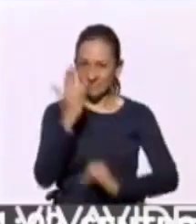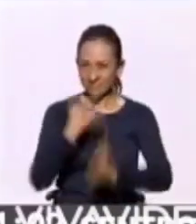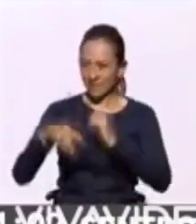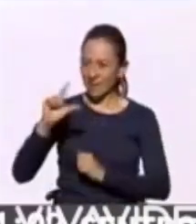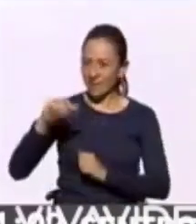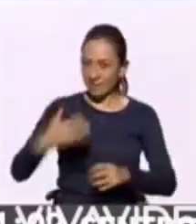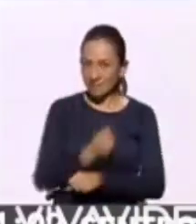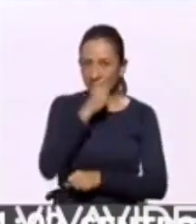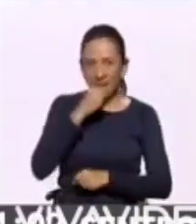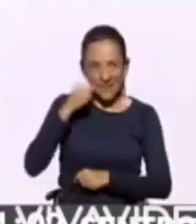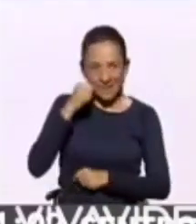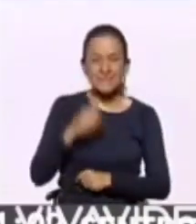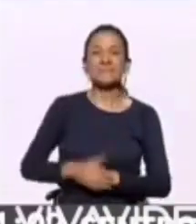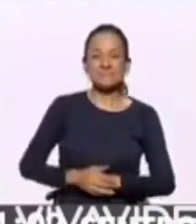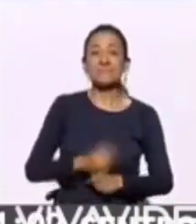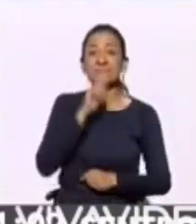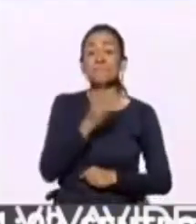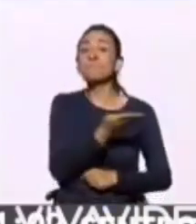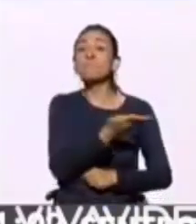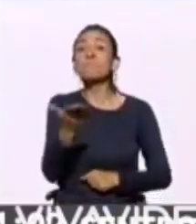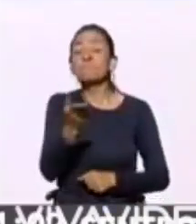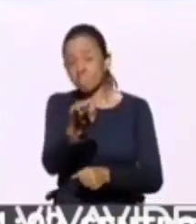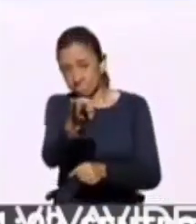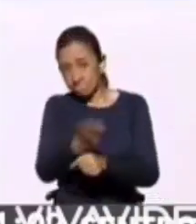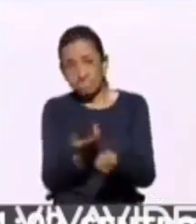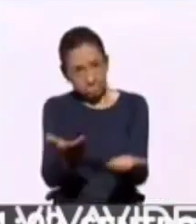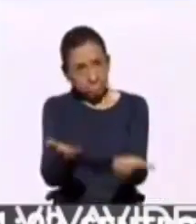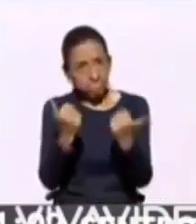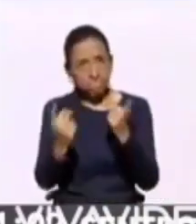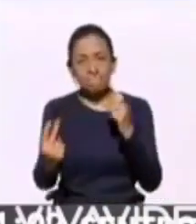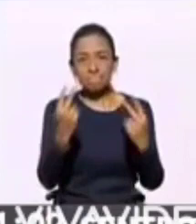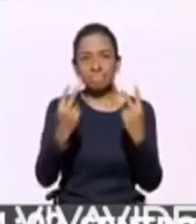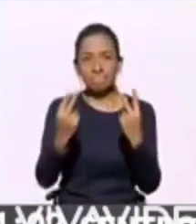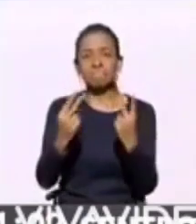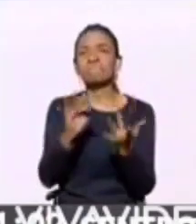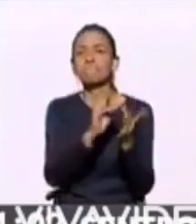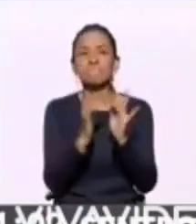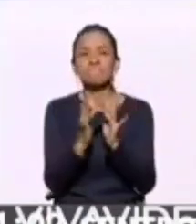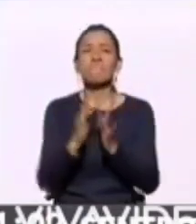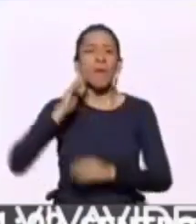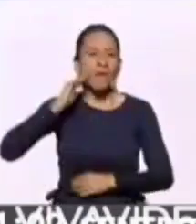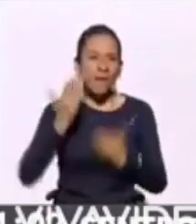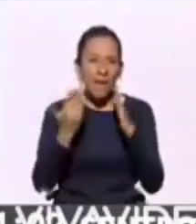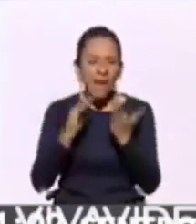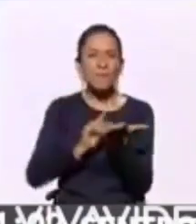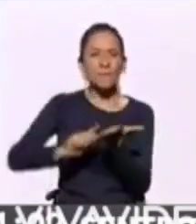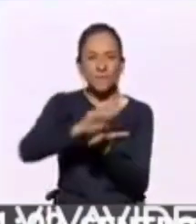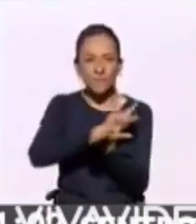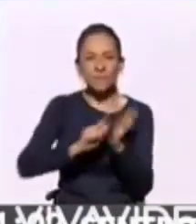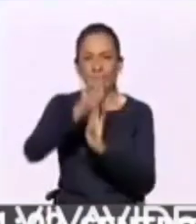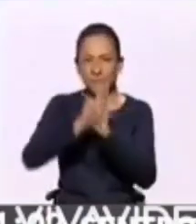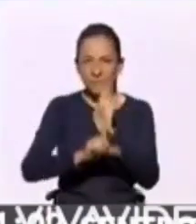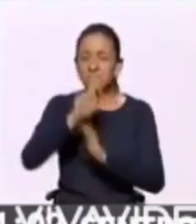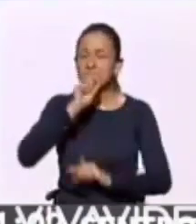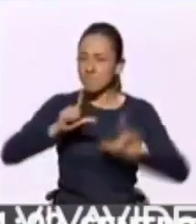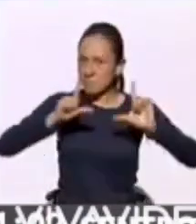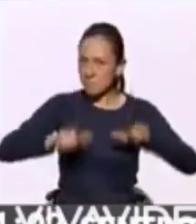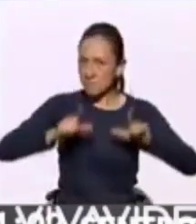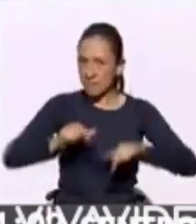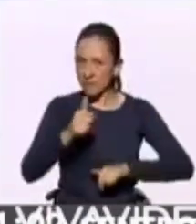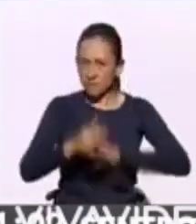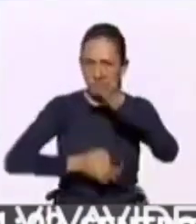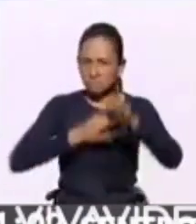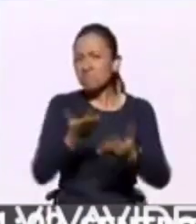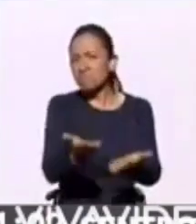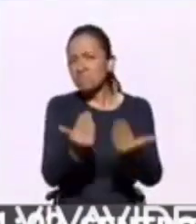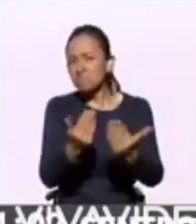señas mexicana. Como siempre, los invitamos a que nos sigan. Estamos en Facebook, Twitter, Instagram y en nuestra página de 11 Noticias. Mándenos